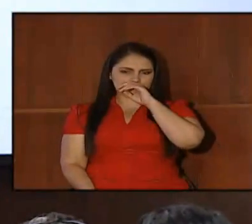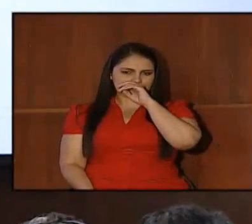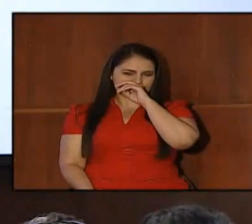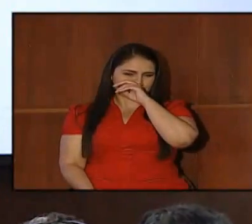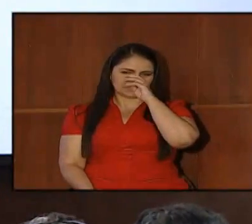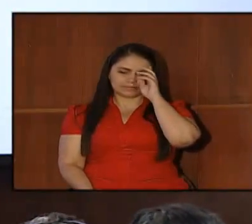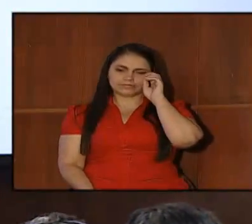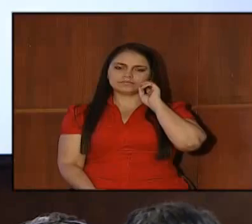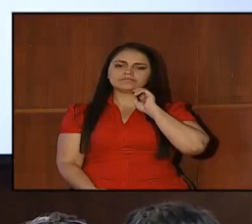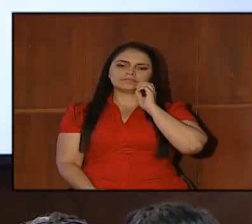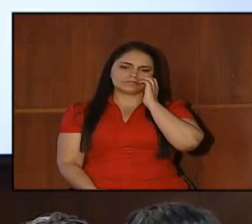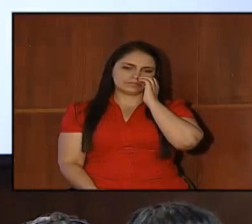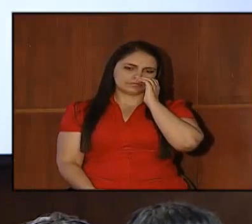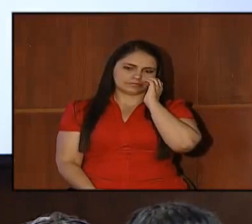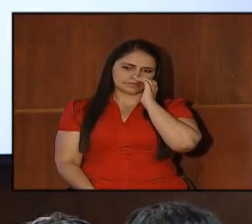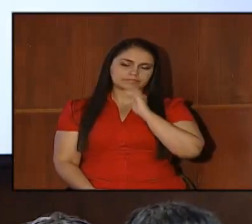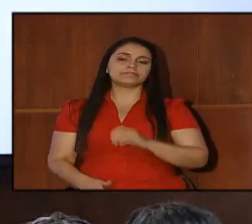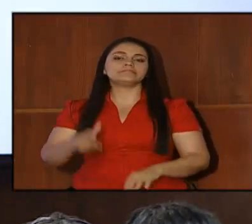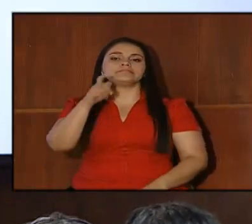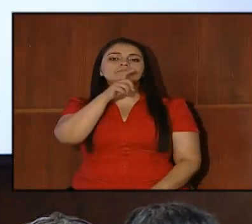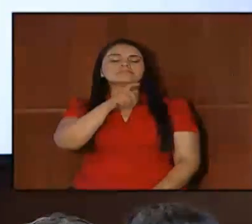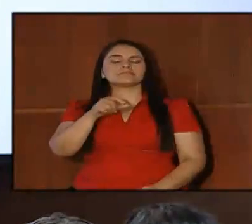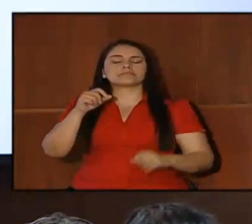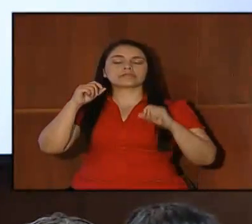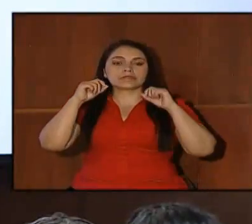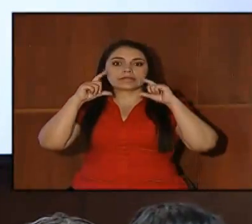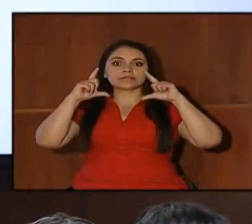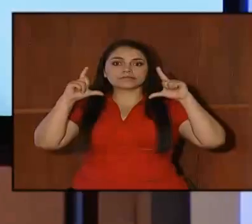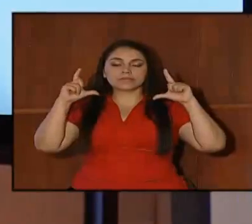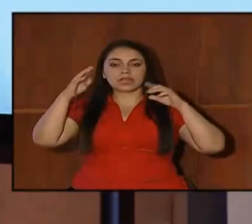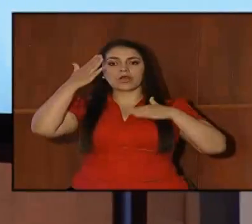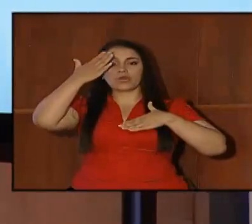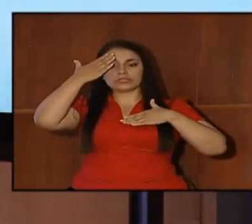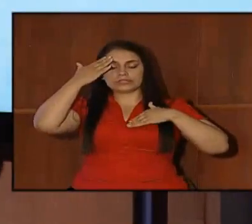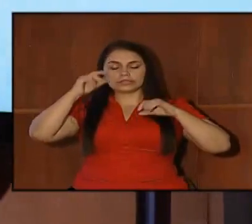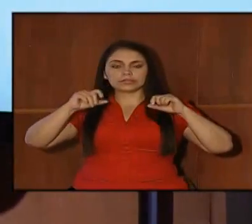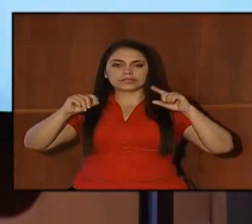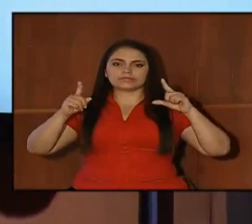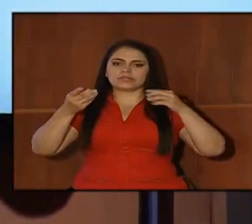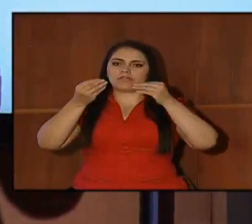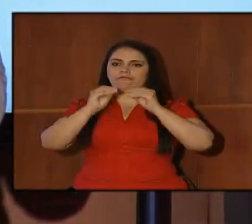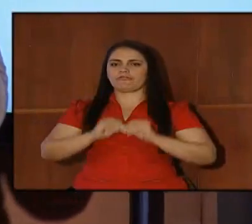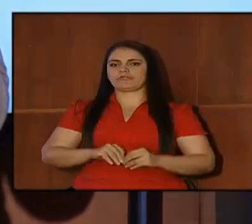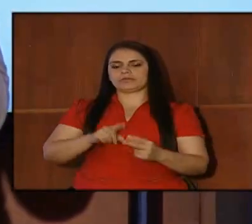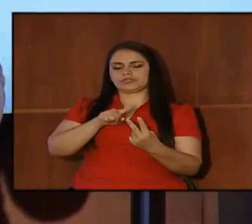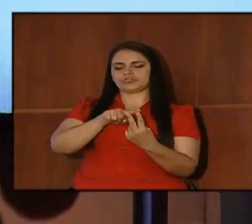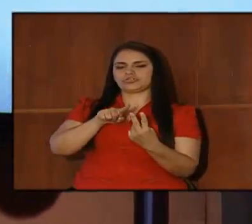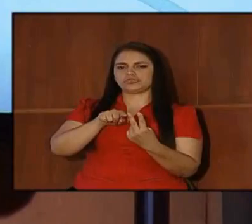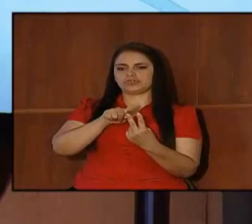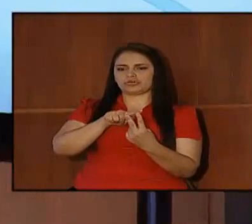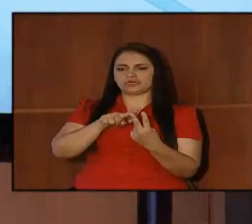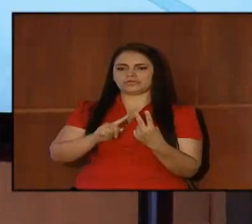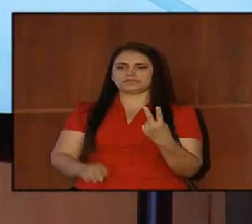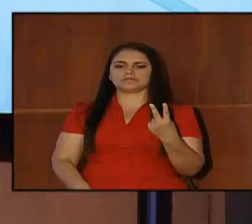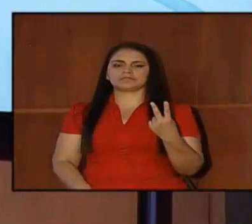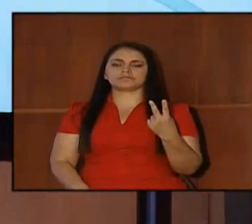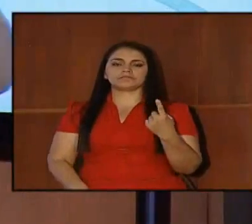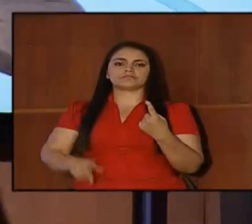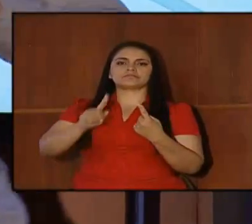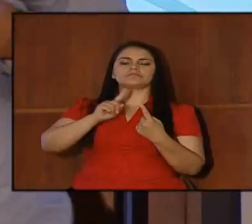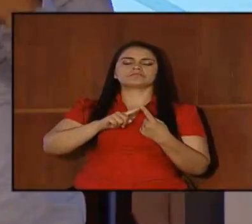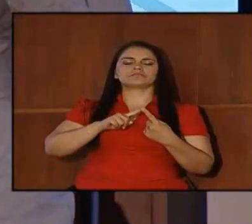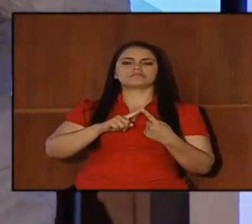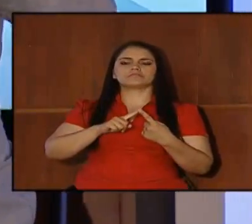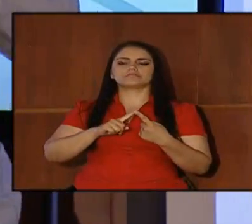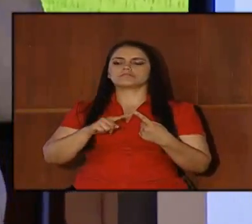Un paciente consciente, si un paciente, hay dos formas de manejar la parte de la respiración. Un paciente consciente es el que